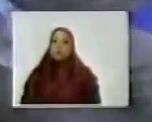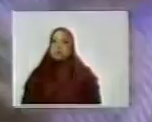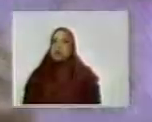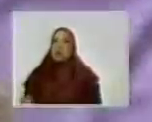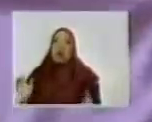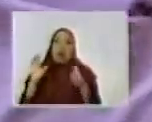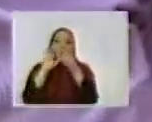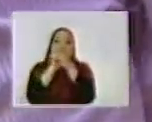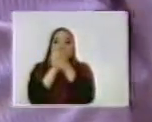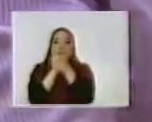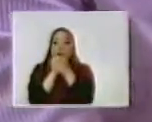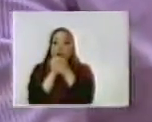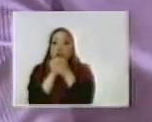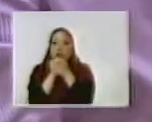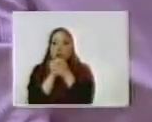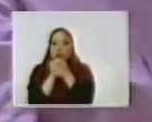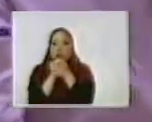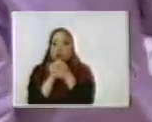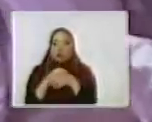Camarada,